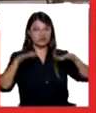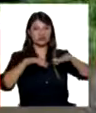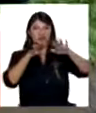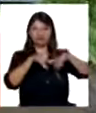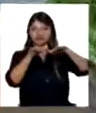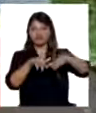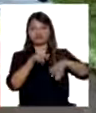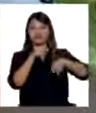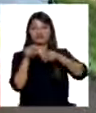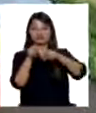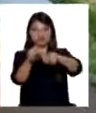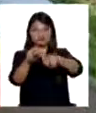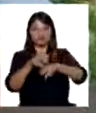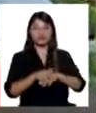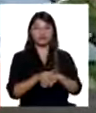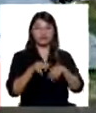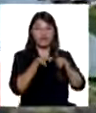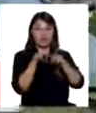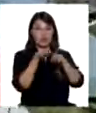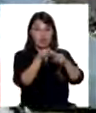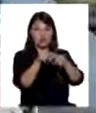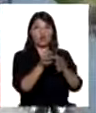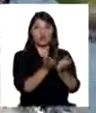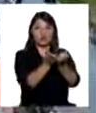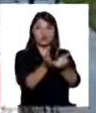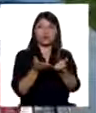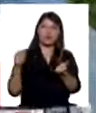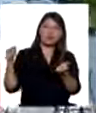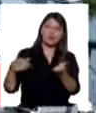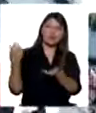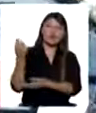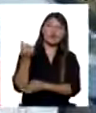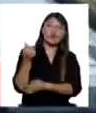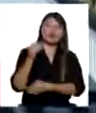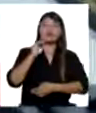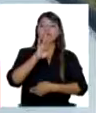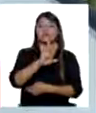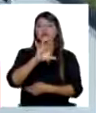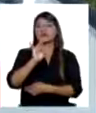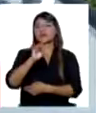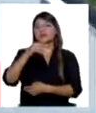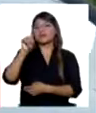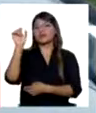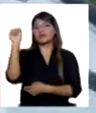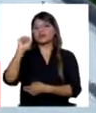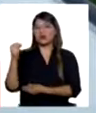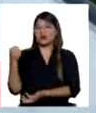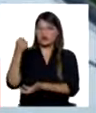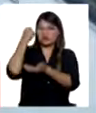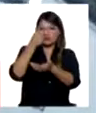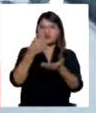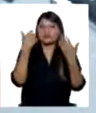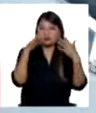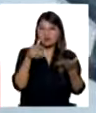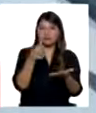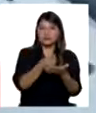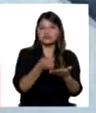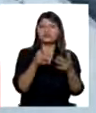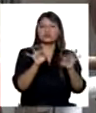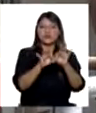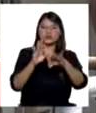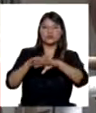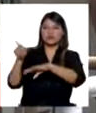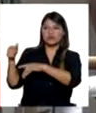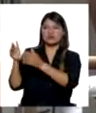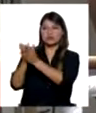surcando. Ambas embarcaciones tienen una inversión de más de 58 millones de soles, por lo que la mandataria hizo la siguiente